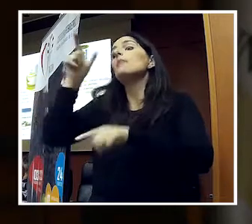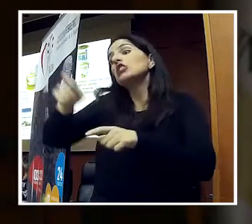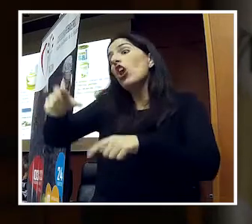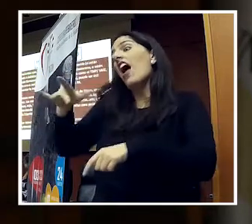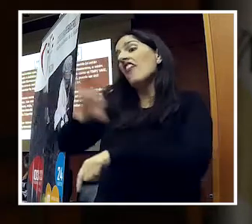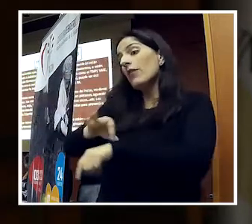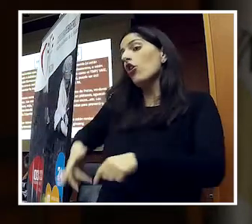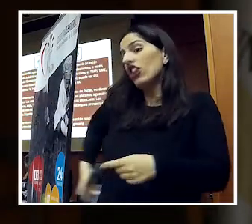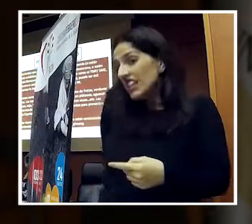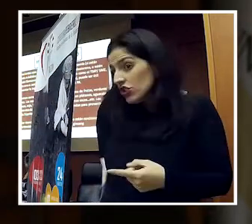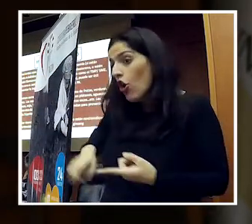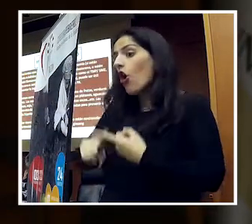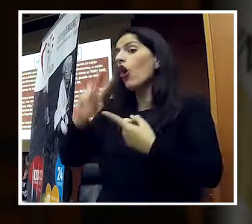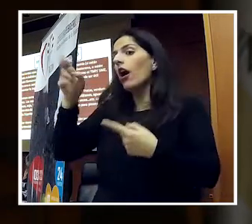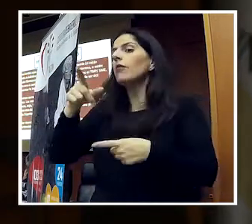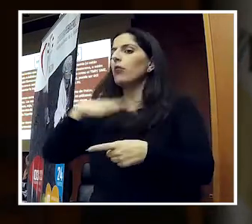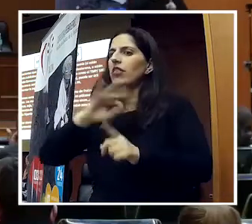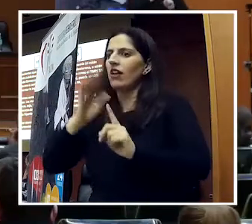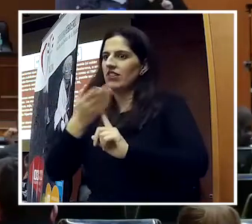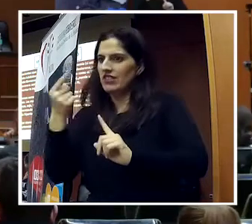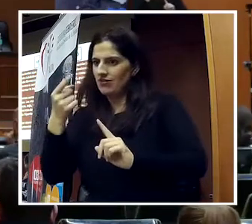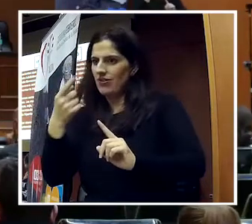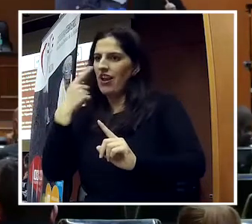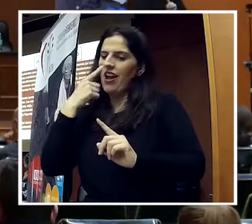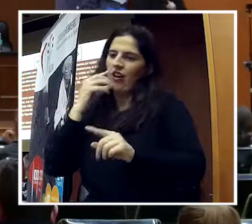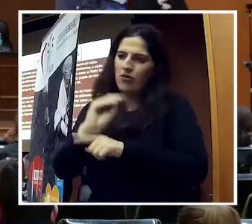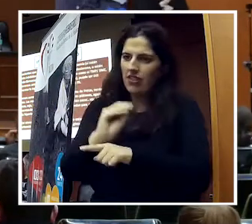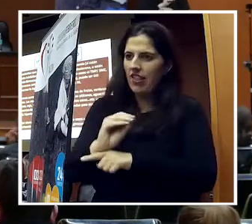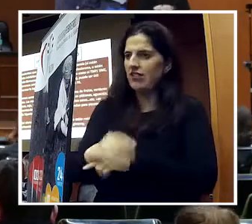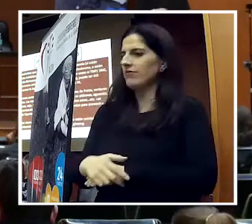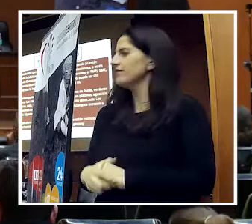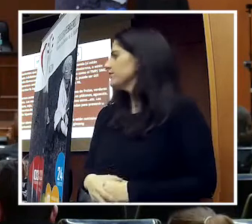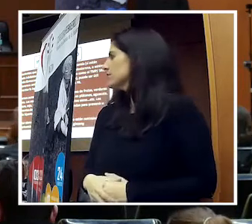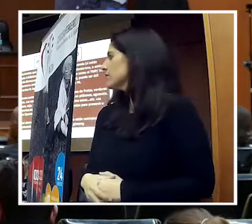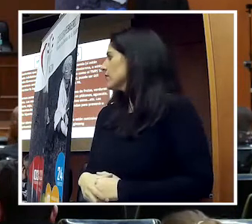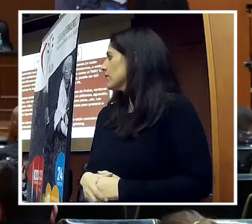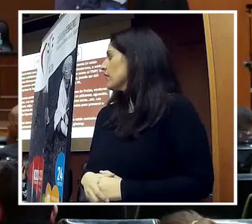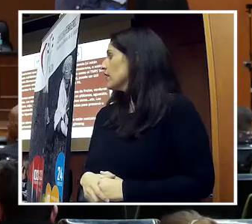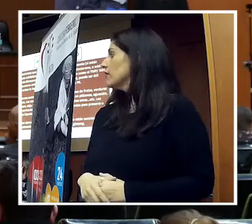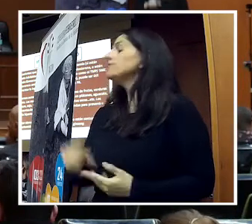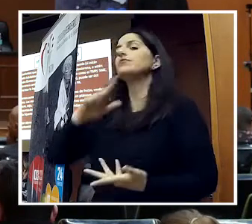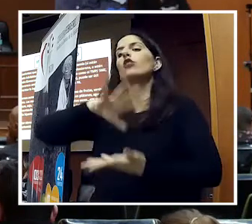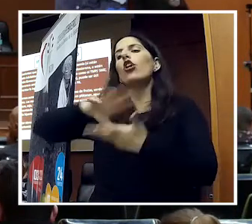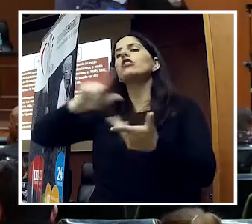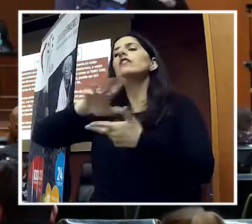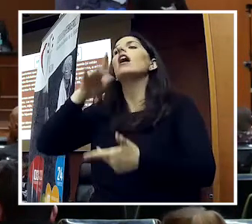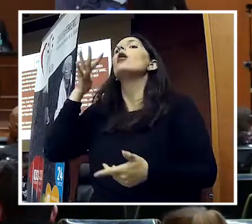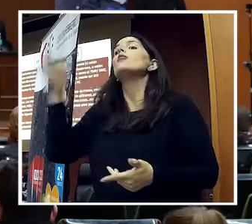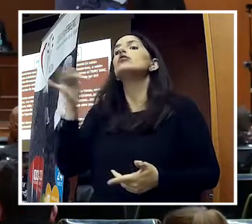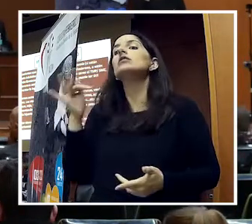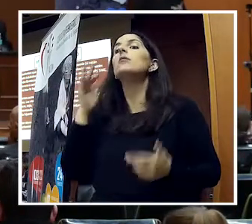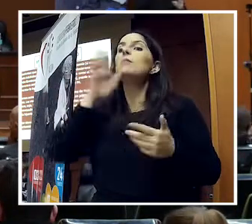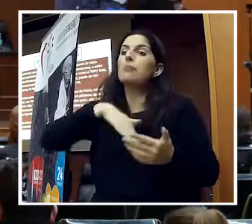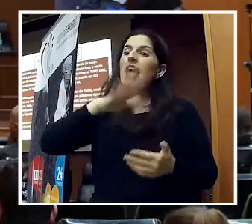potasio, pueden ser nocivos para ellos. Y ya las dos últimas diapositivas. Efectivamente, menos sal, más potasio, pero en